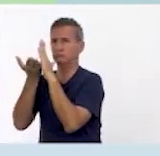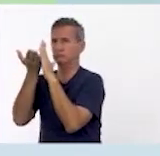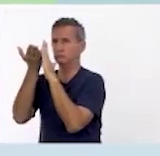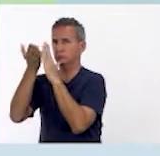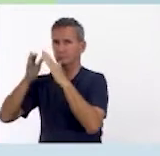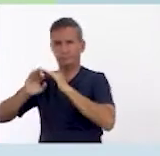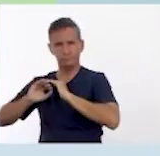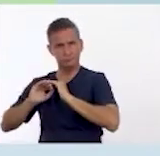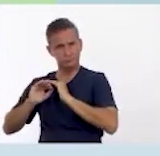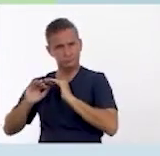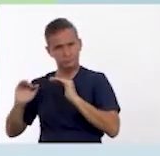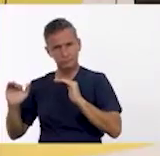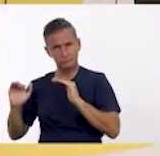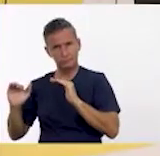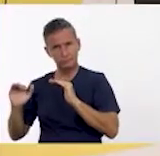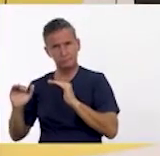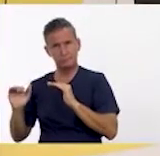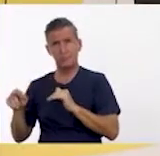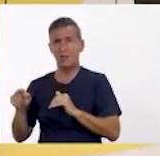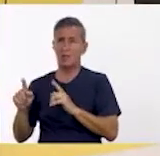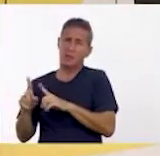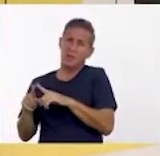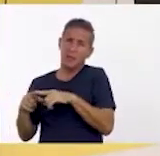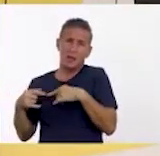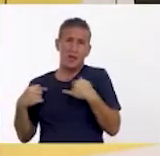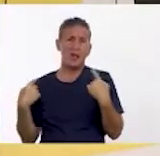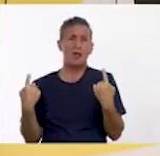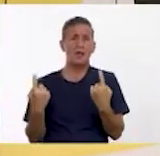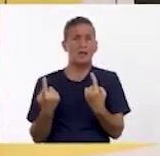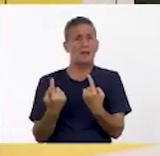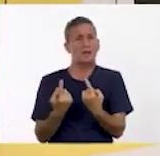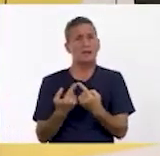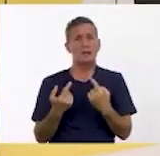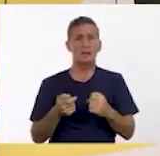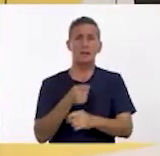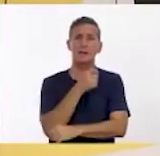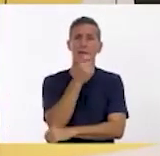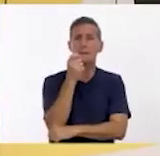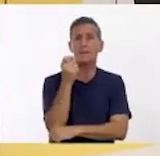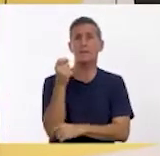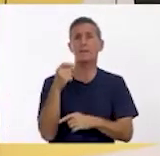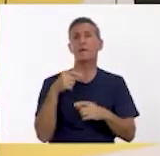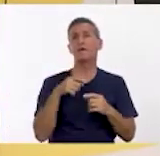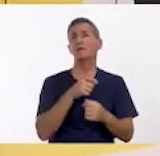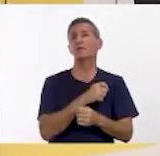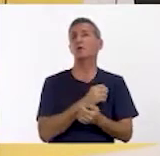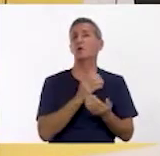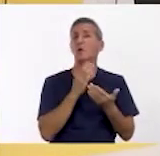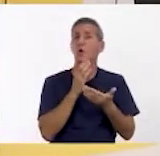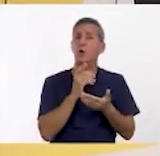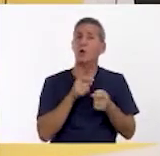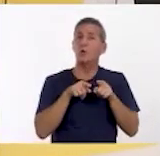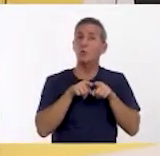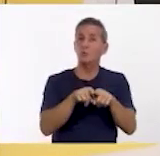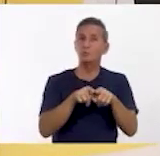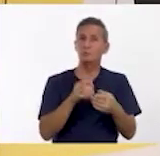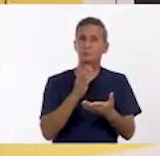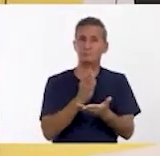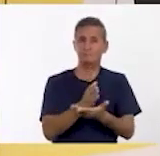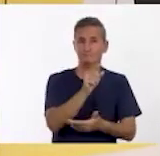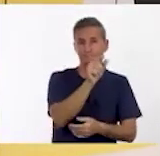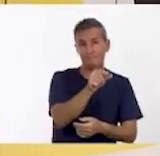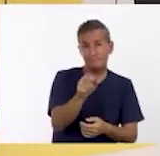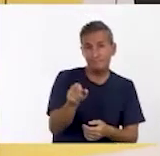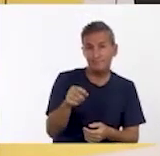Ahí generalmente o casi siempre el maestro y los estudiantes deben ir precisamente a ver qué pasa con